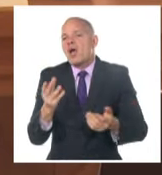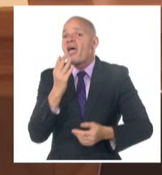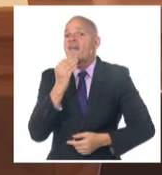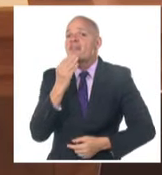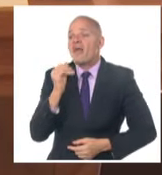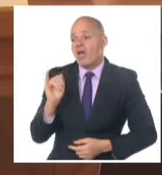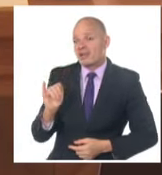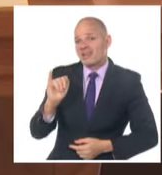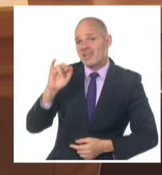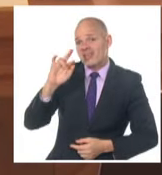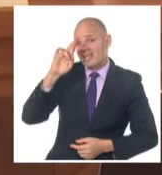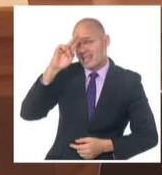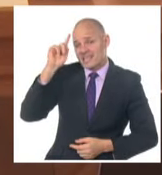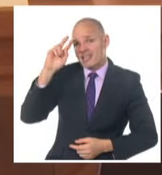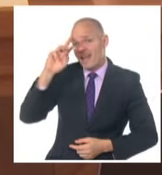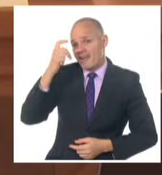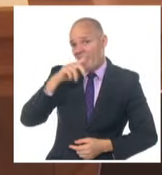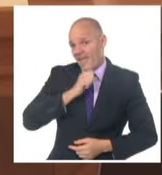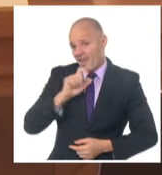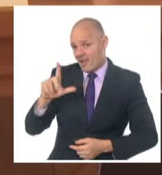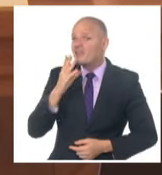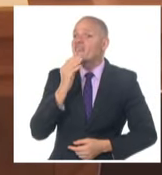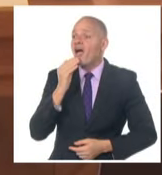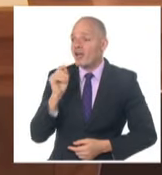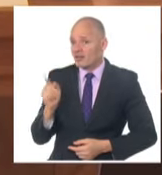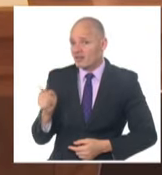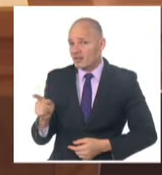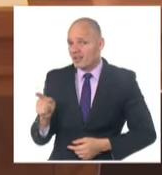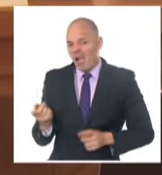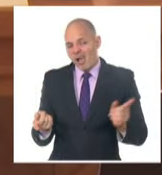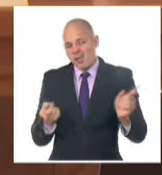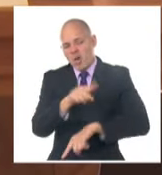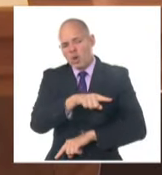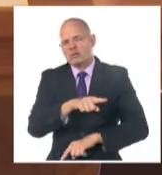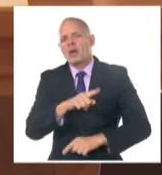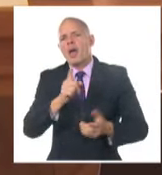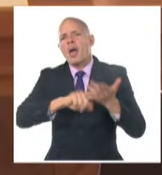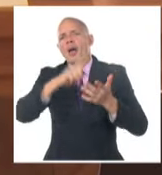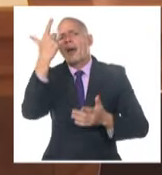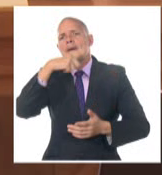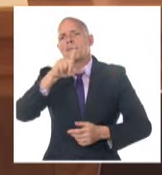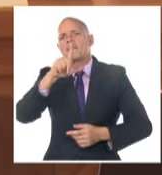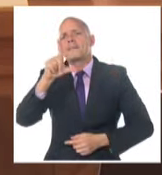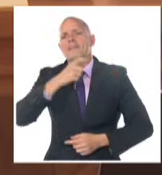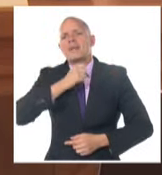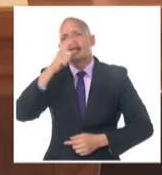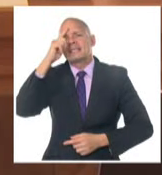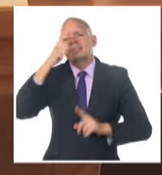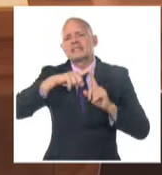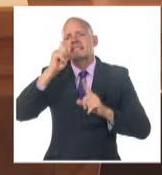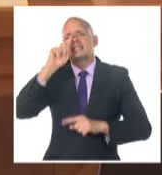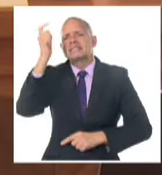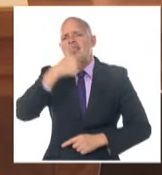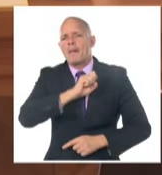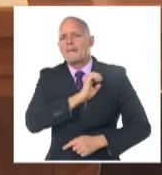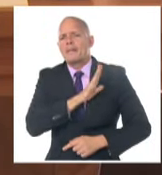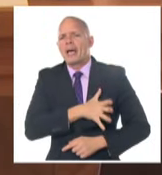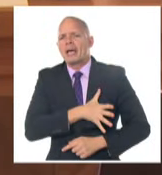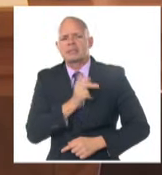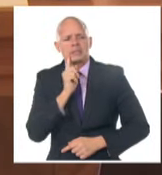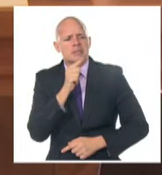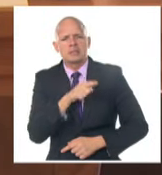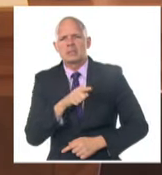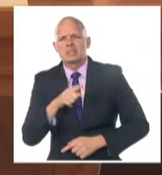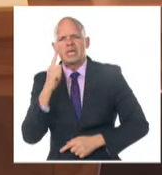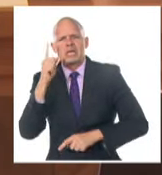brutalidad, Israel ha sometido al pueblo palestino a un castigo colectivo que